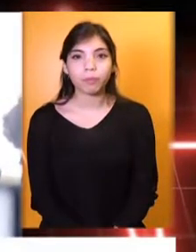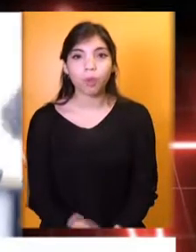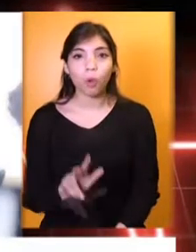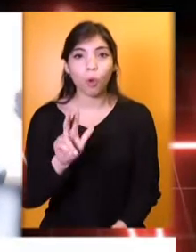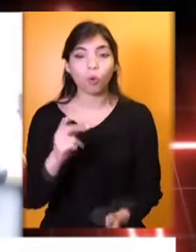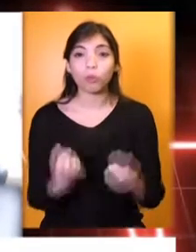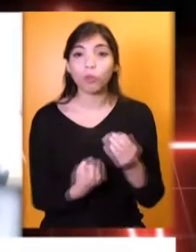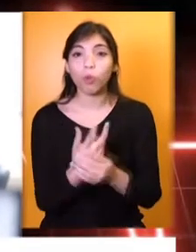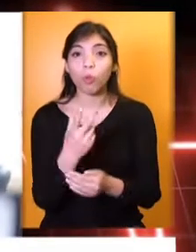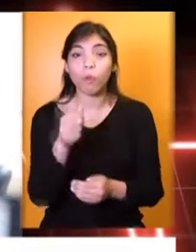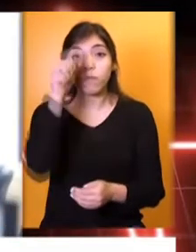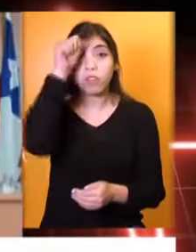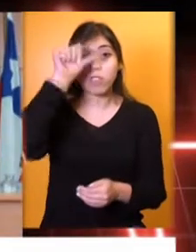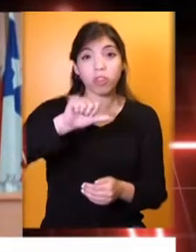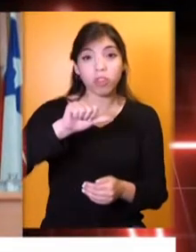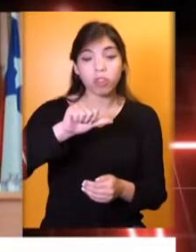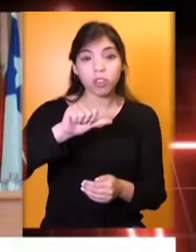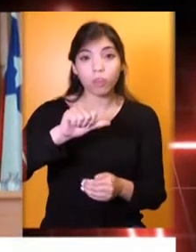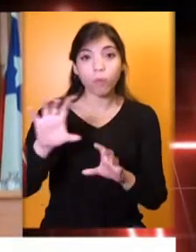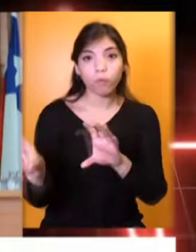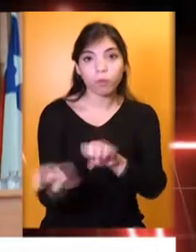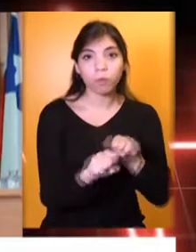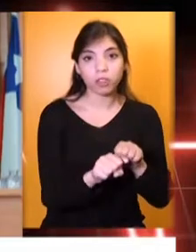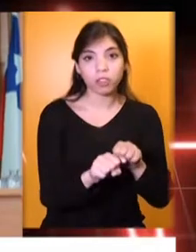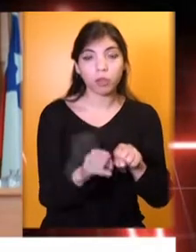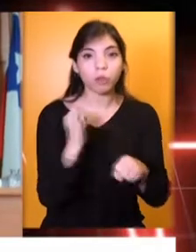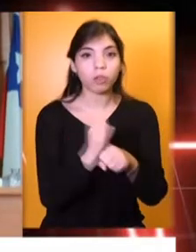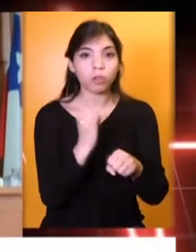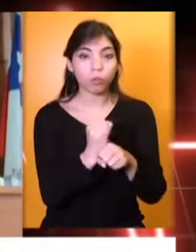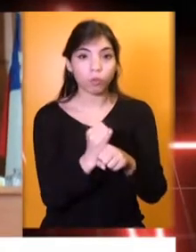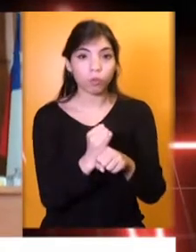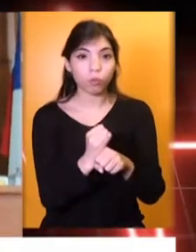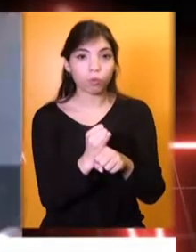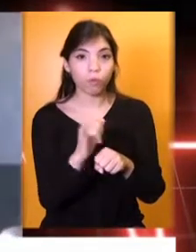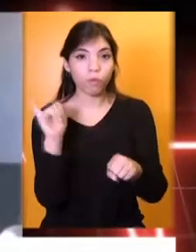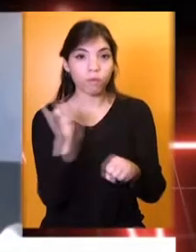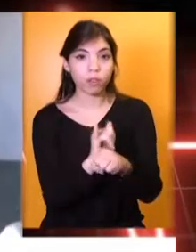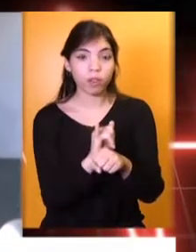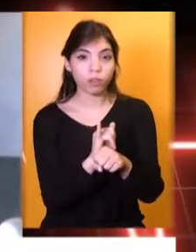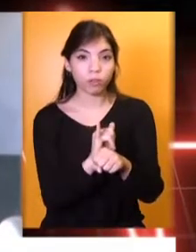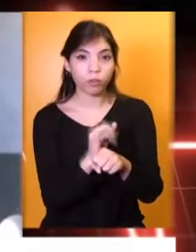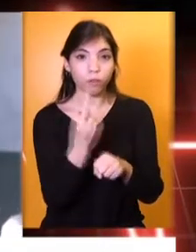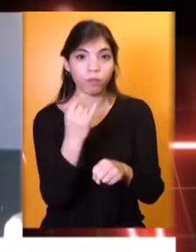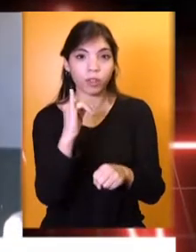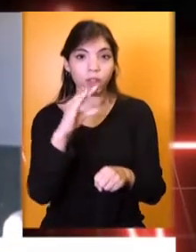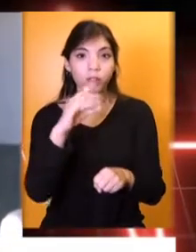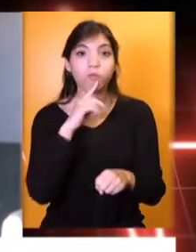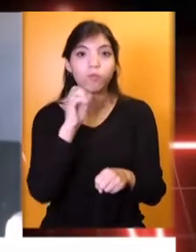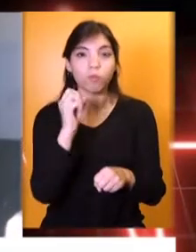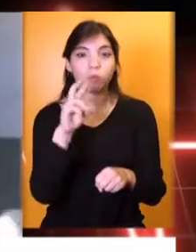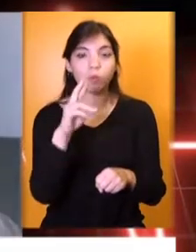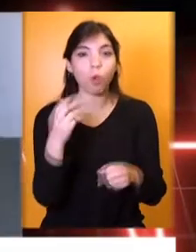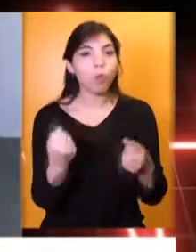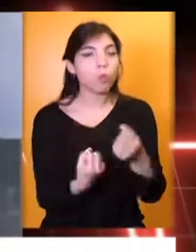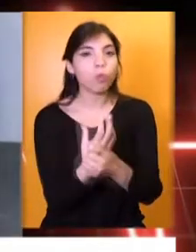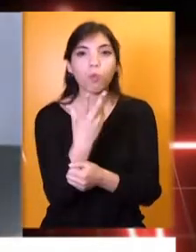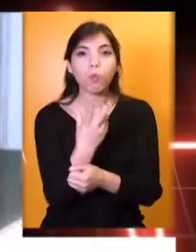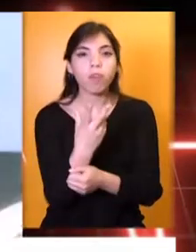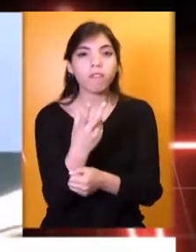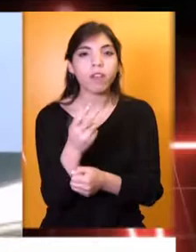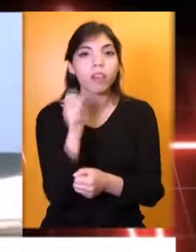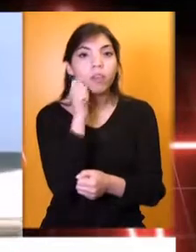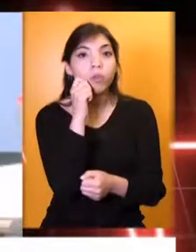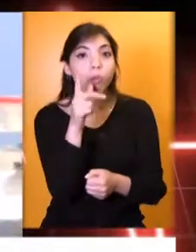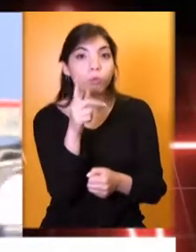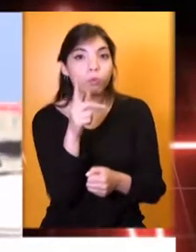Por 8 presuntos nuevos delitos fue formalizado el pseudoinstructor premilitar Víctor Gutiérrez Basualto. Esto tras nuevas denuncias que se habrían interpuesto